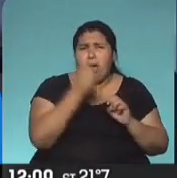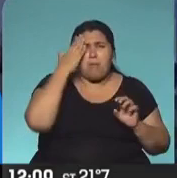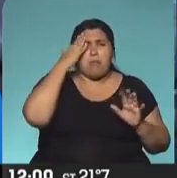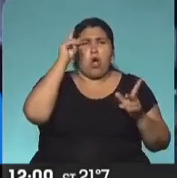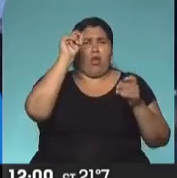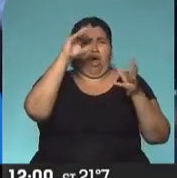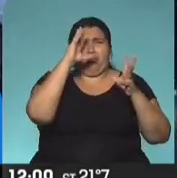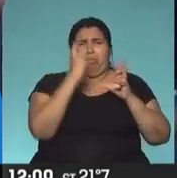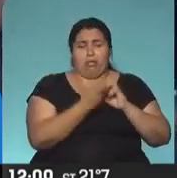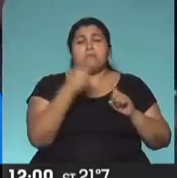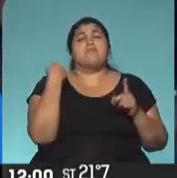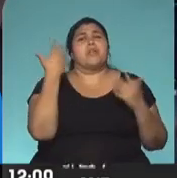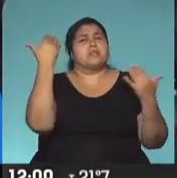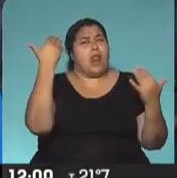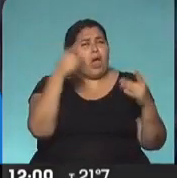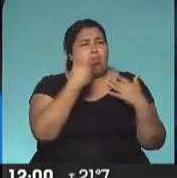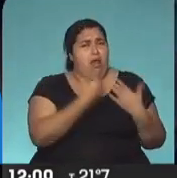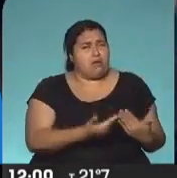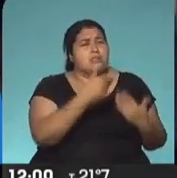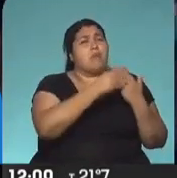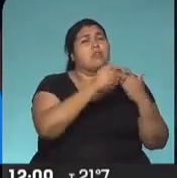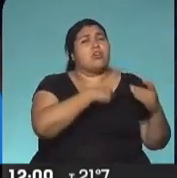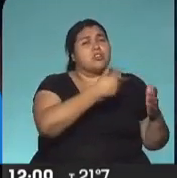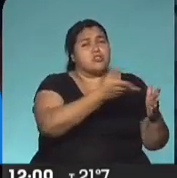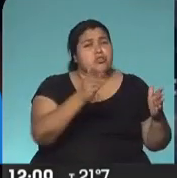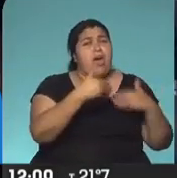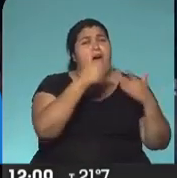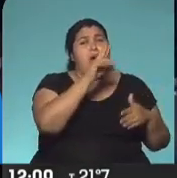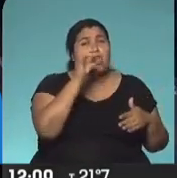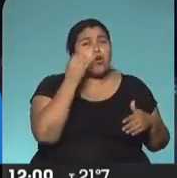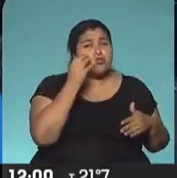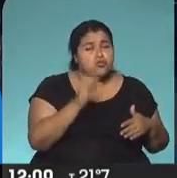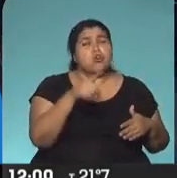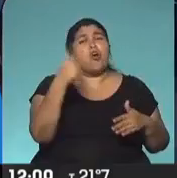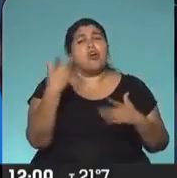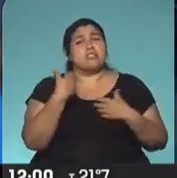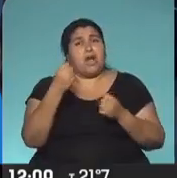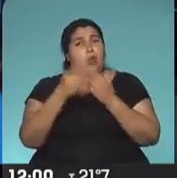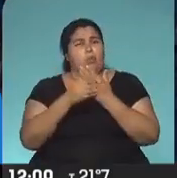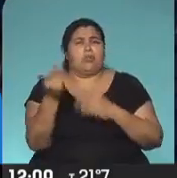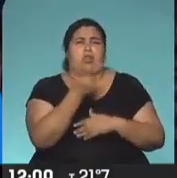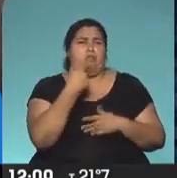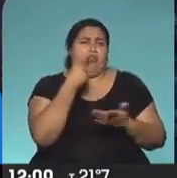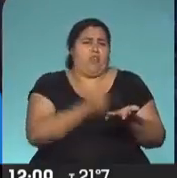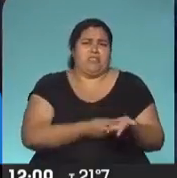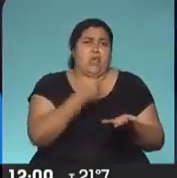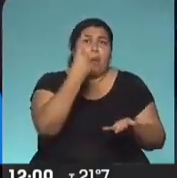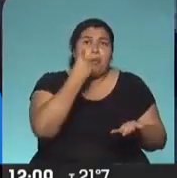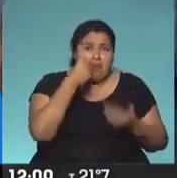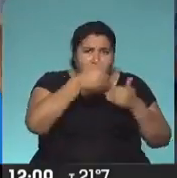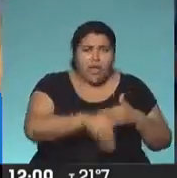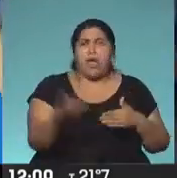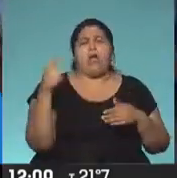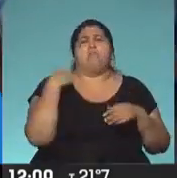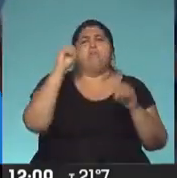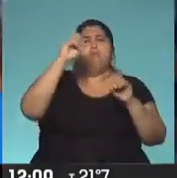que tanto el ministro de Desarrollo Social, Daniel Arroyo, como el de Salud, Ginés González García, hayan tomado en su primer día de gestión esta iniciativa,